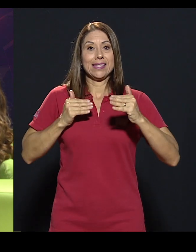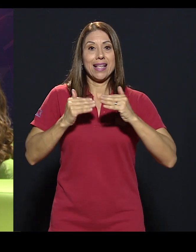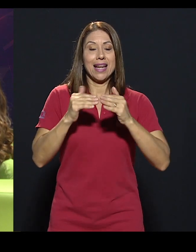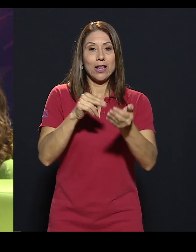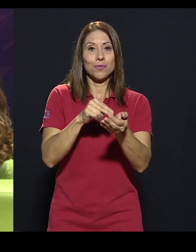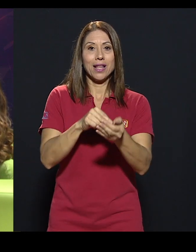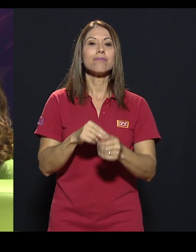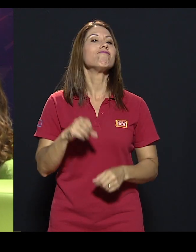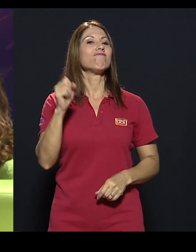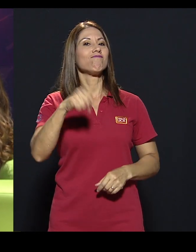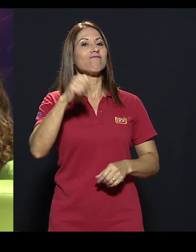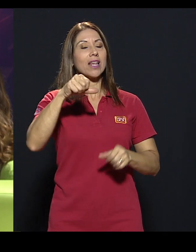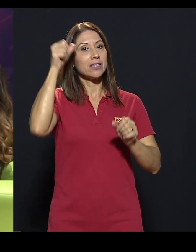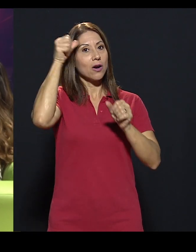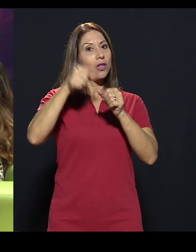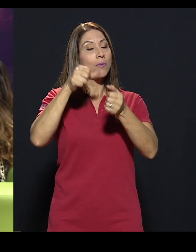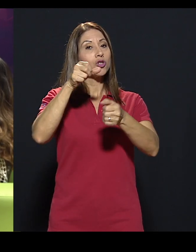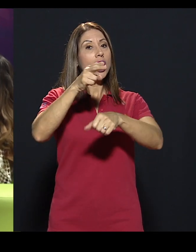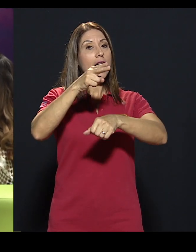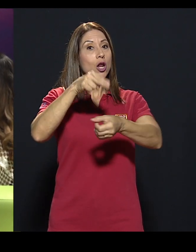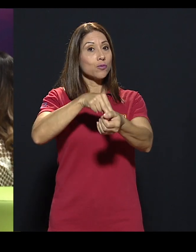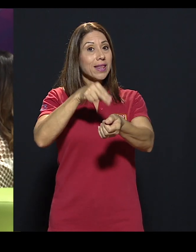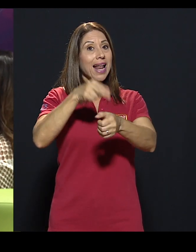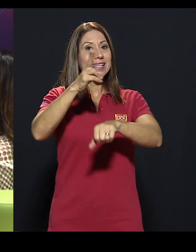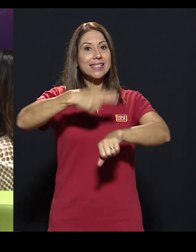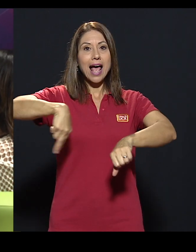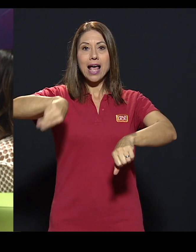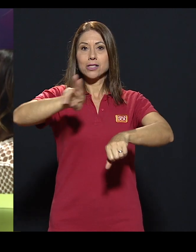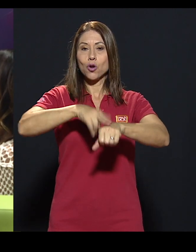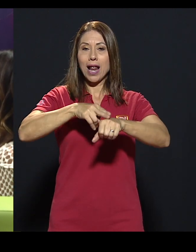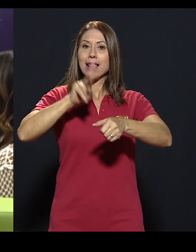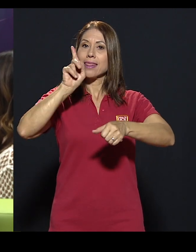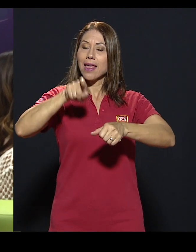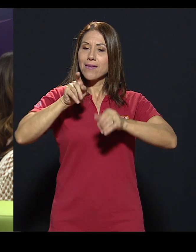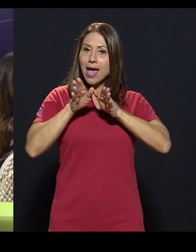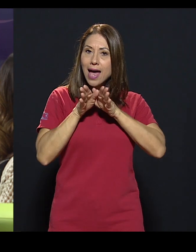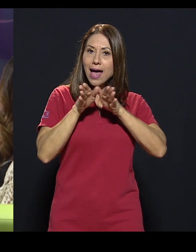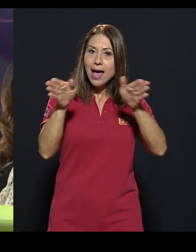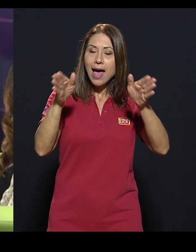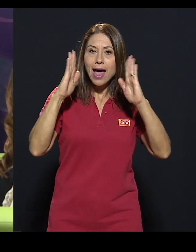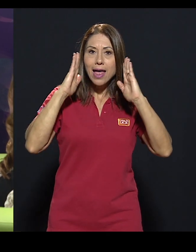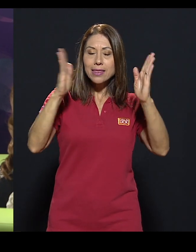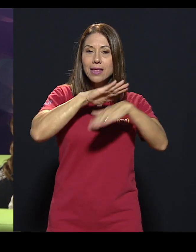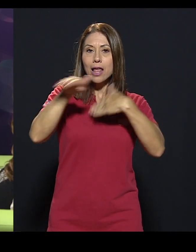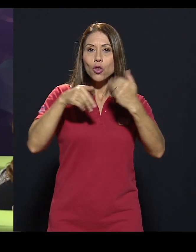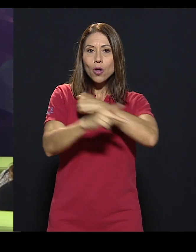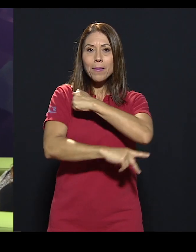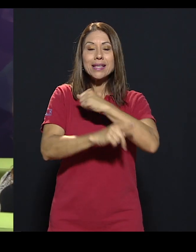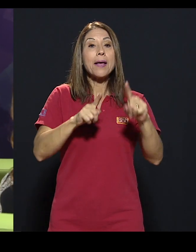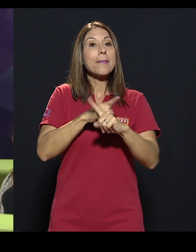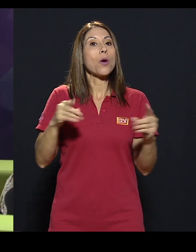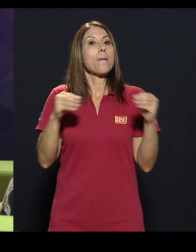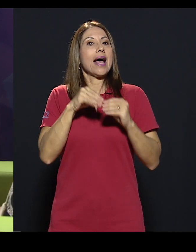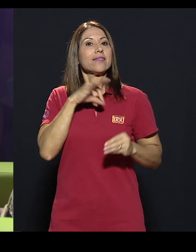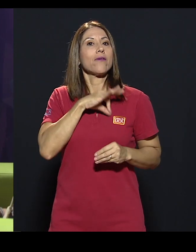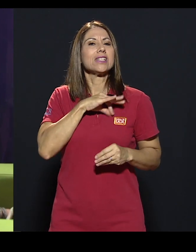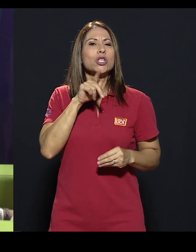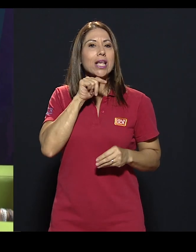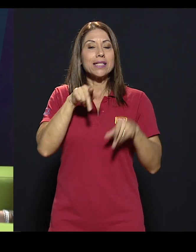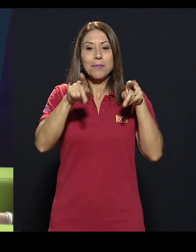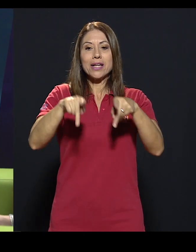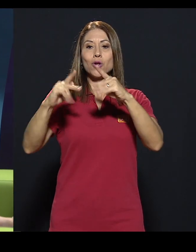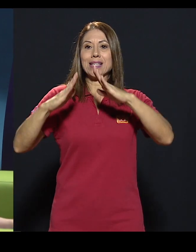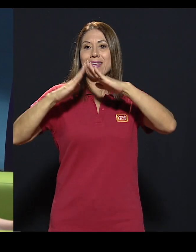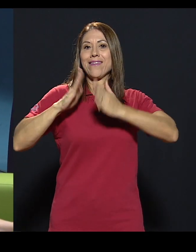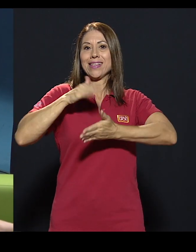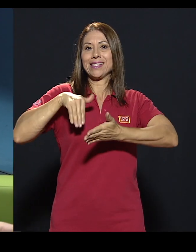Recordemos, sí, que el hospital es nacional, entonces cubre todo el país, pero desde luego que más favorecido es la gente del gran área metropolitana.